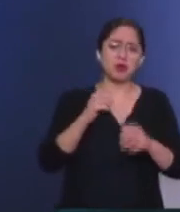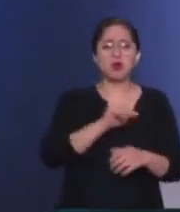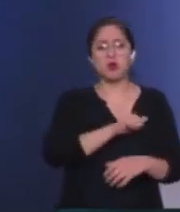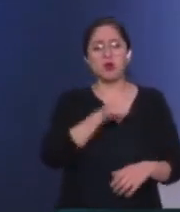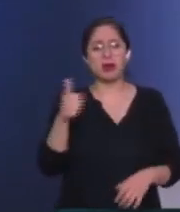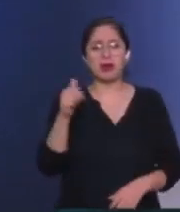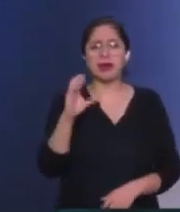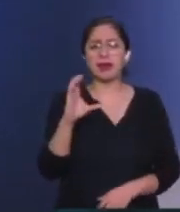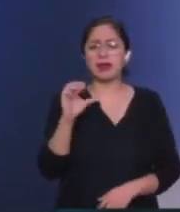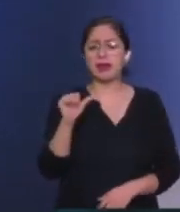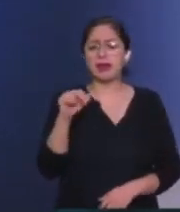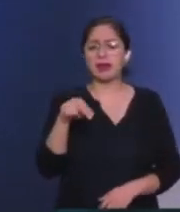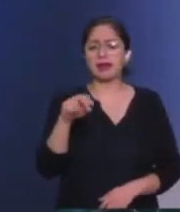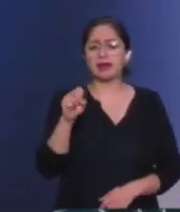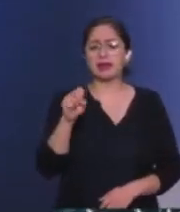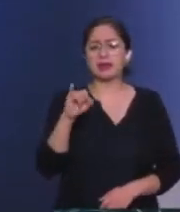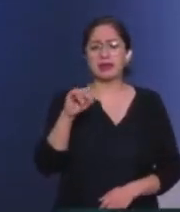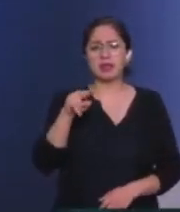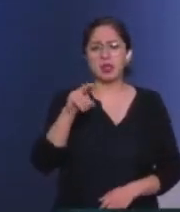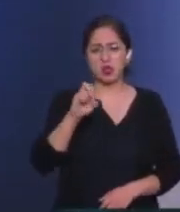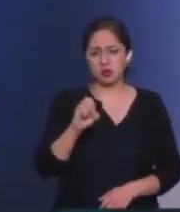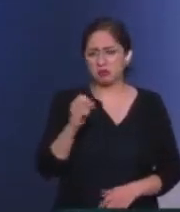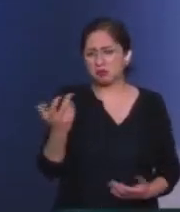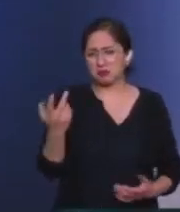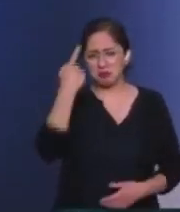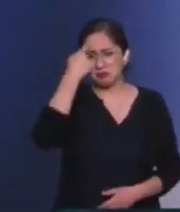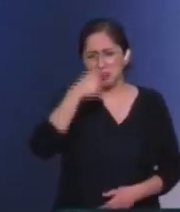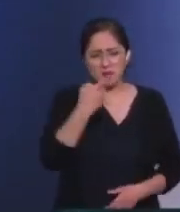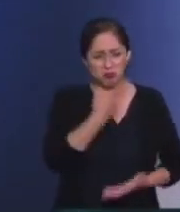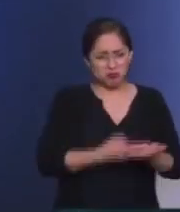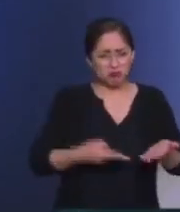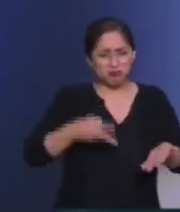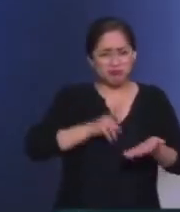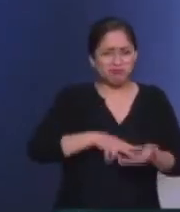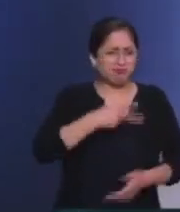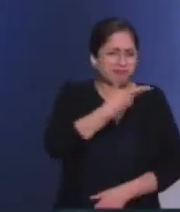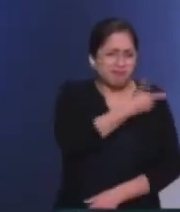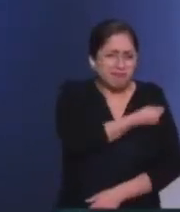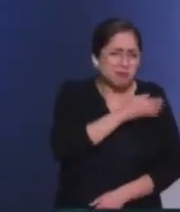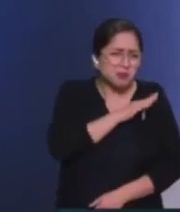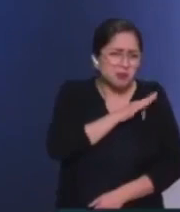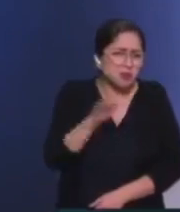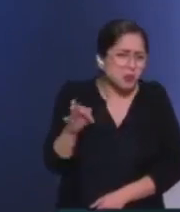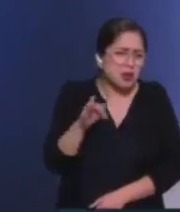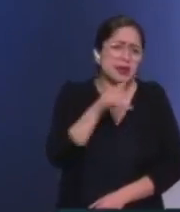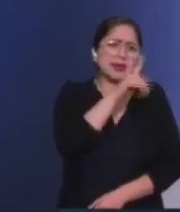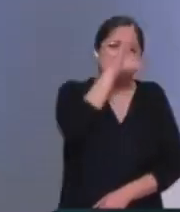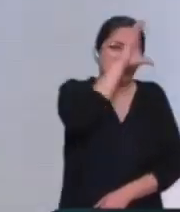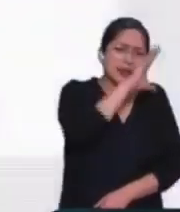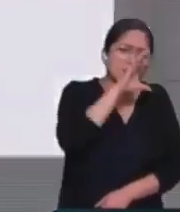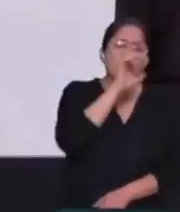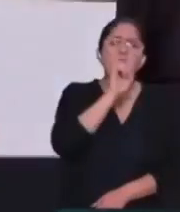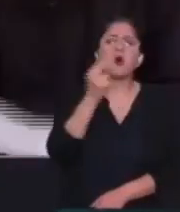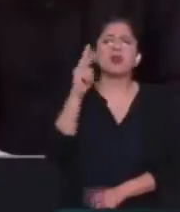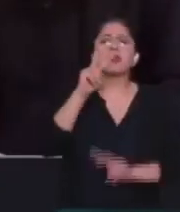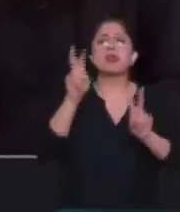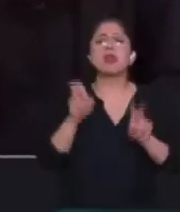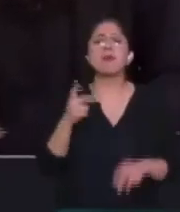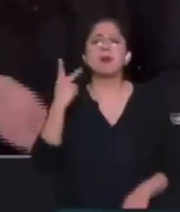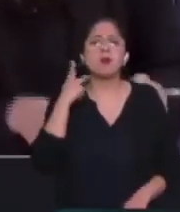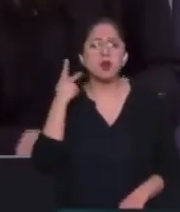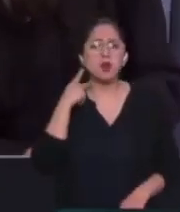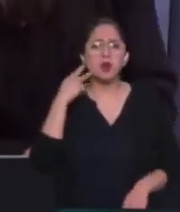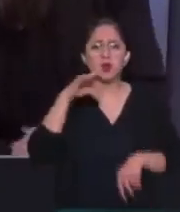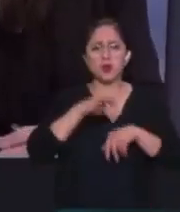algunos entes a aplicarse otra dosis, pues ¿a qué responde esta decisión? ¿Será científica o política? Doctor Frisby, buenas noches, qué